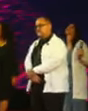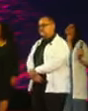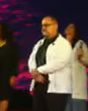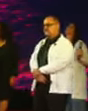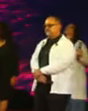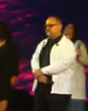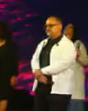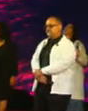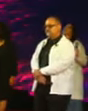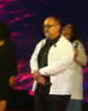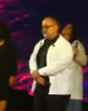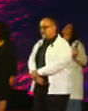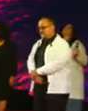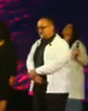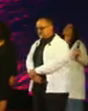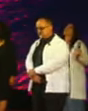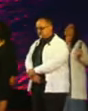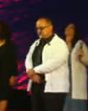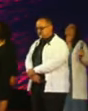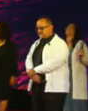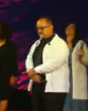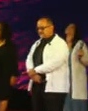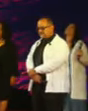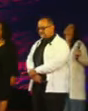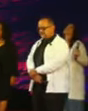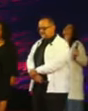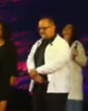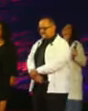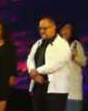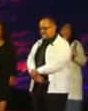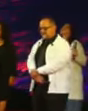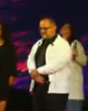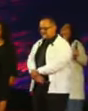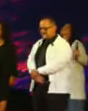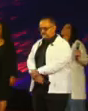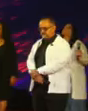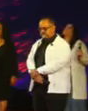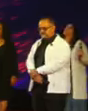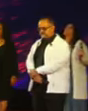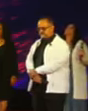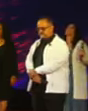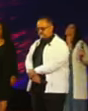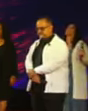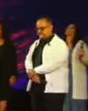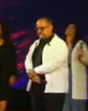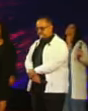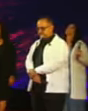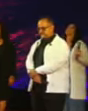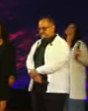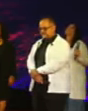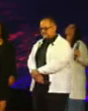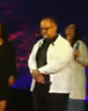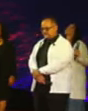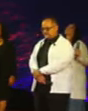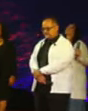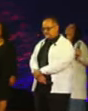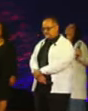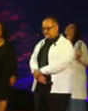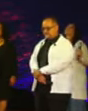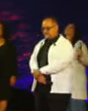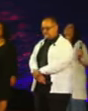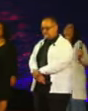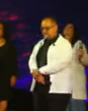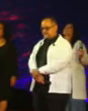Es su nombre lo que está comprometido aquí, hermano. Y aunque ande en valle de sombra y